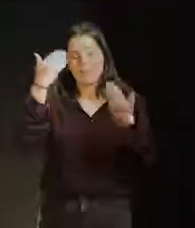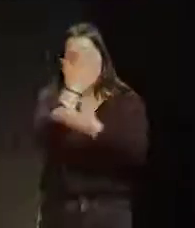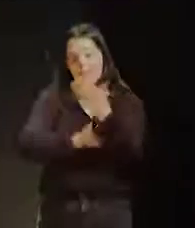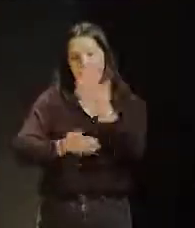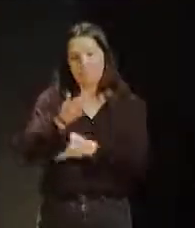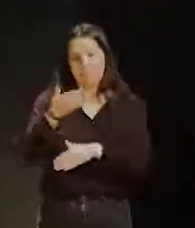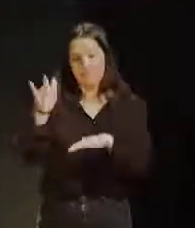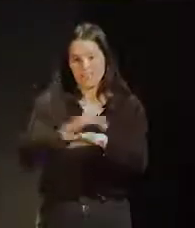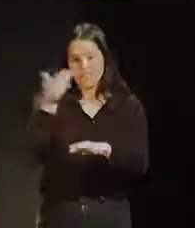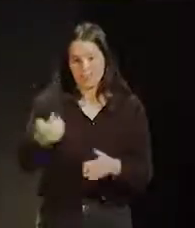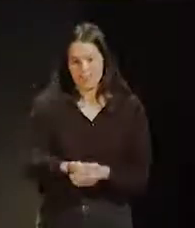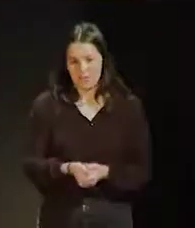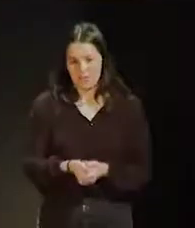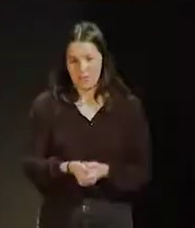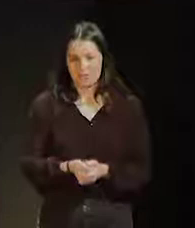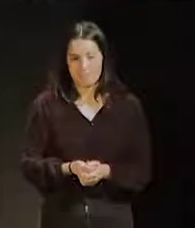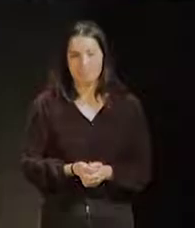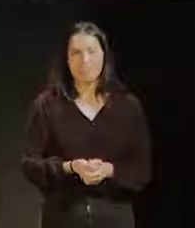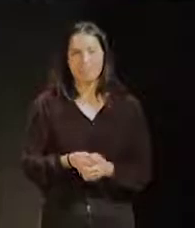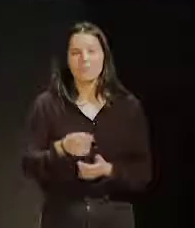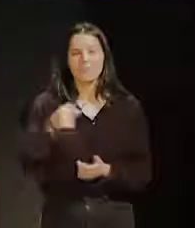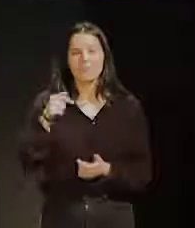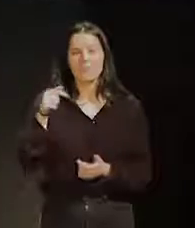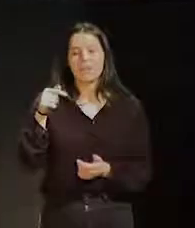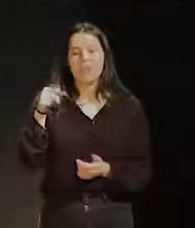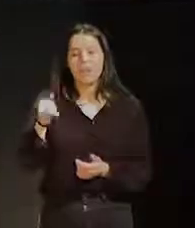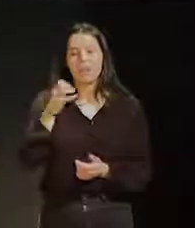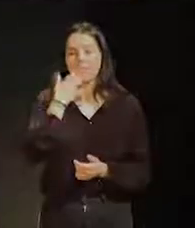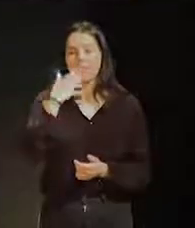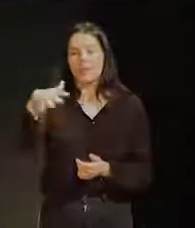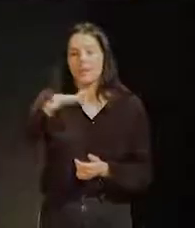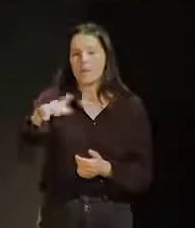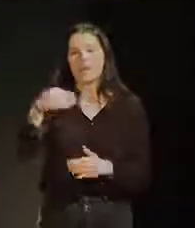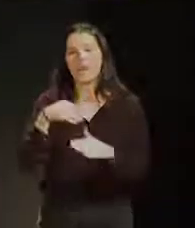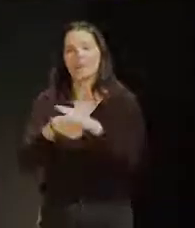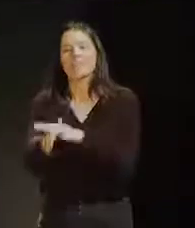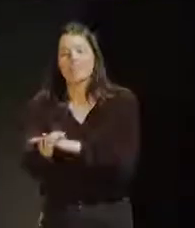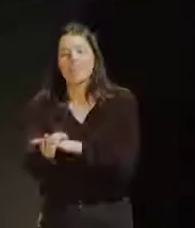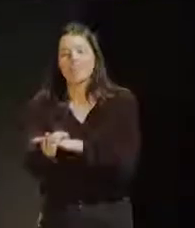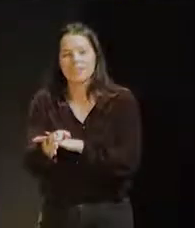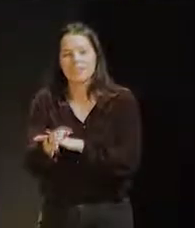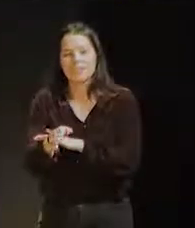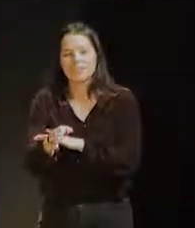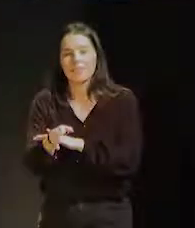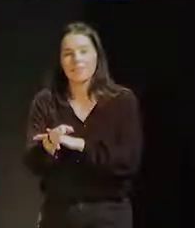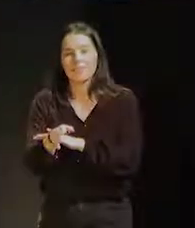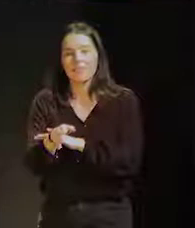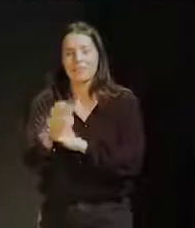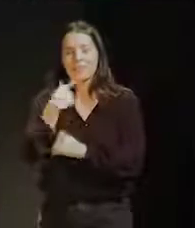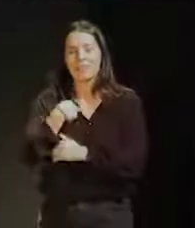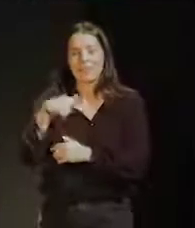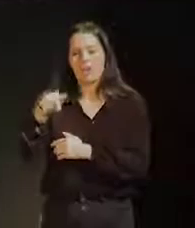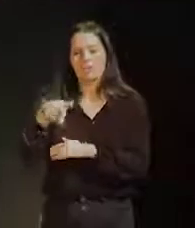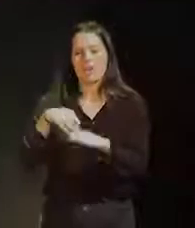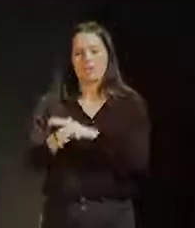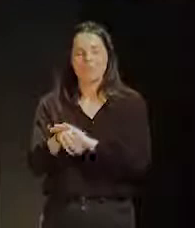Y aunque cuando está un espacio que está accesible, la gente no lo va a creer. Esto pasa muchísimo,